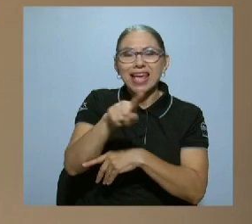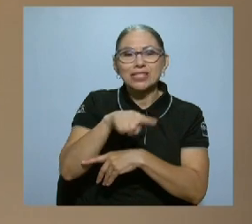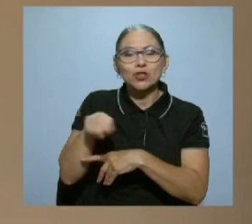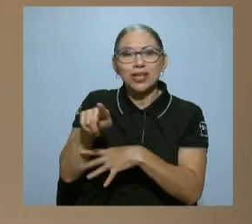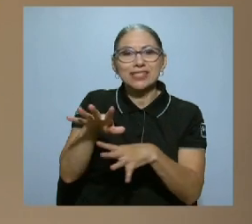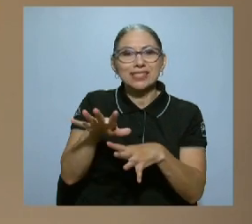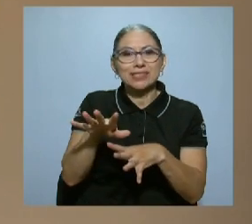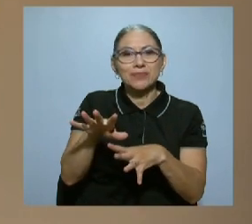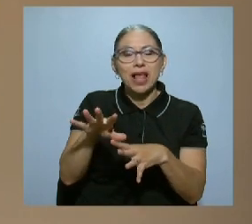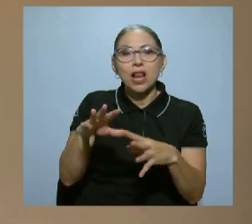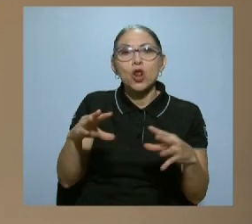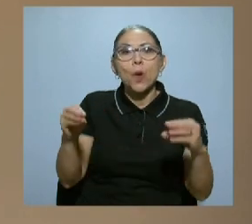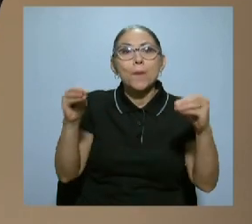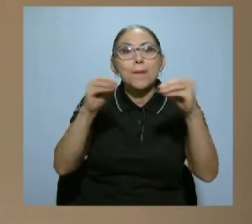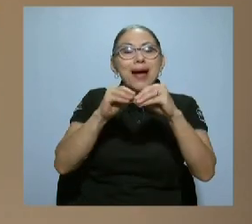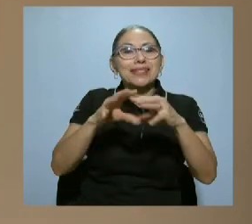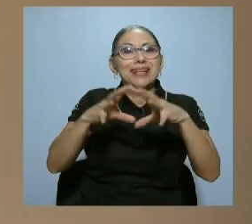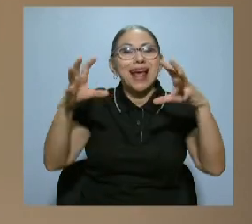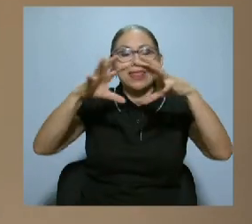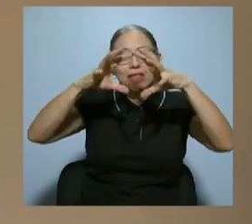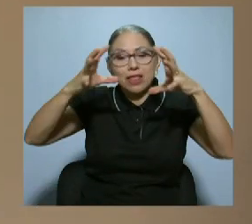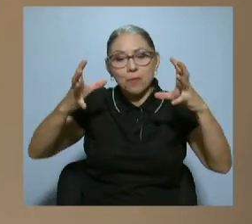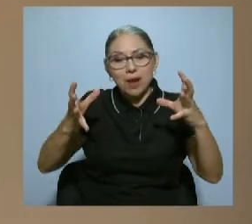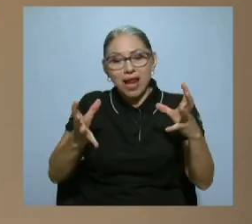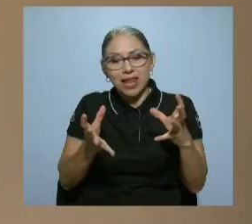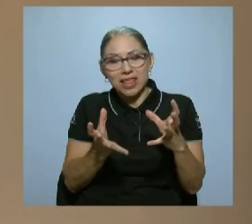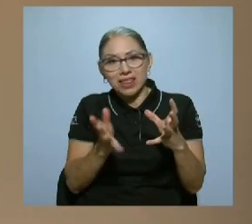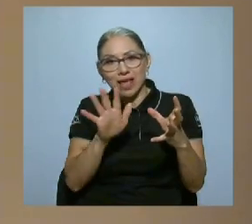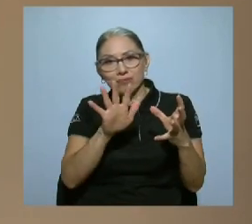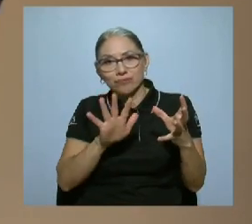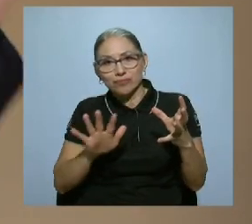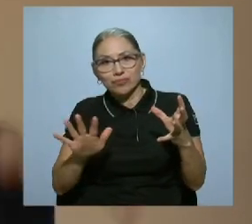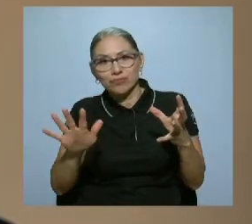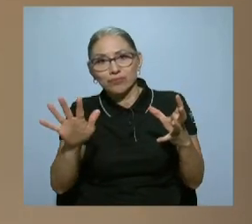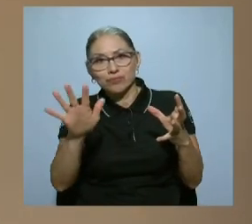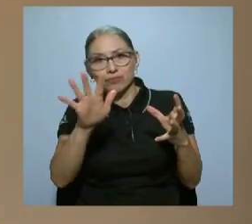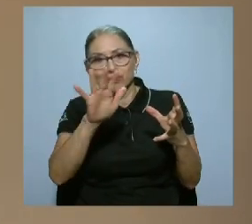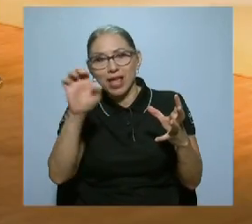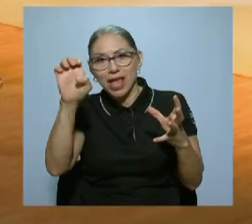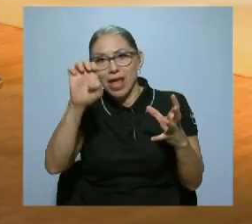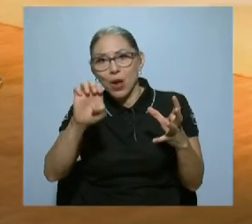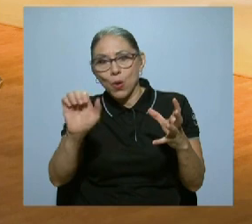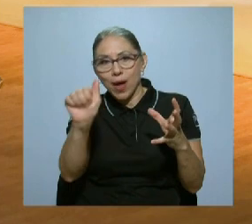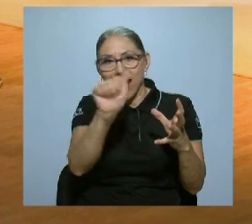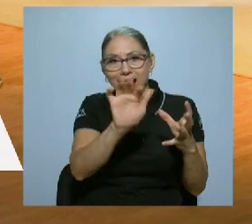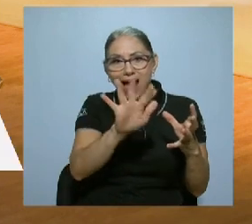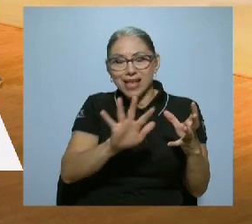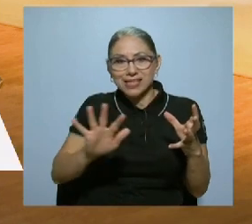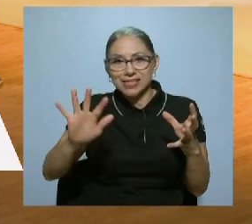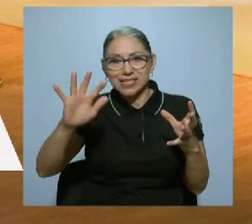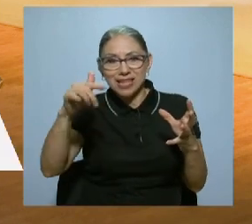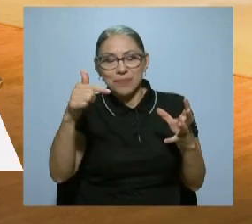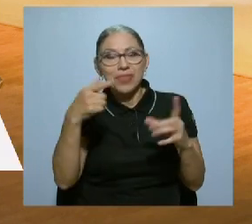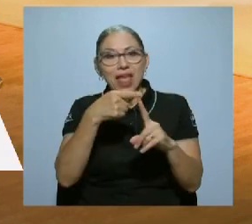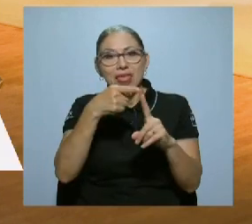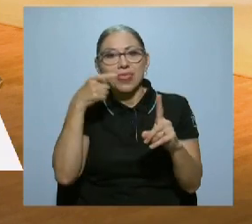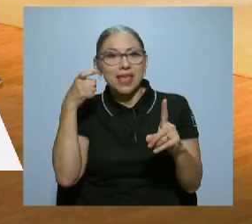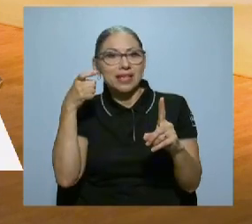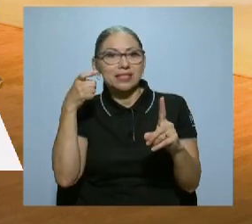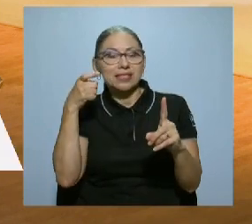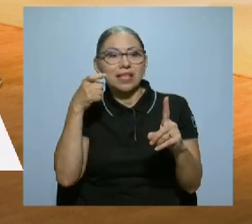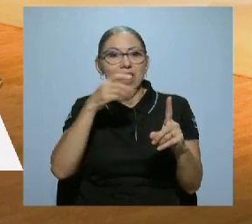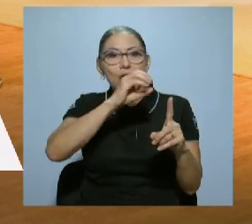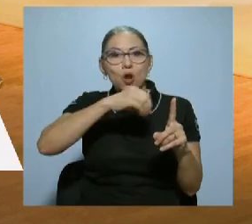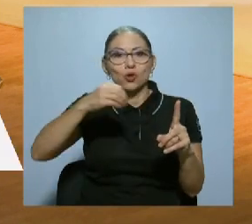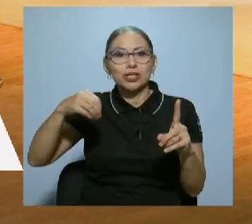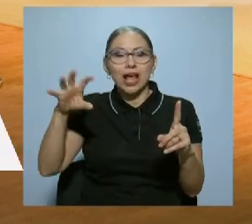grande del planeta, por lo menos el planeta que conocemos, que va desde el Océano